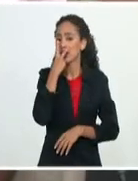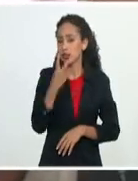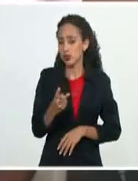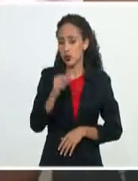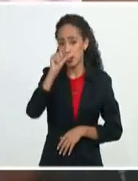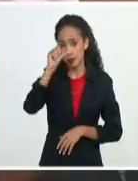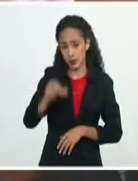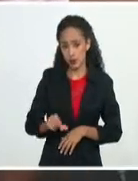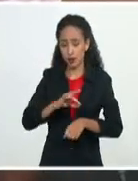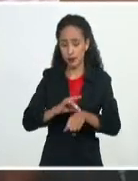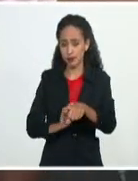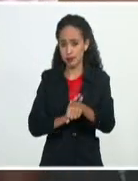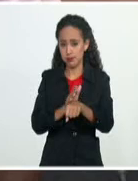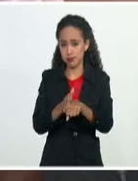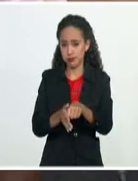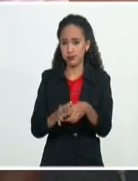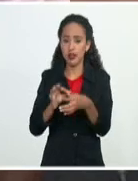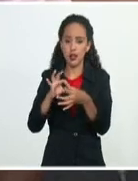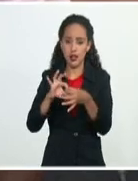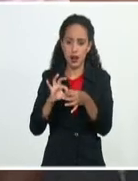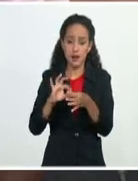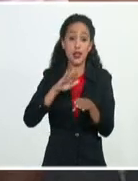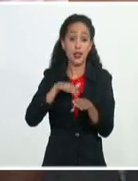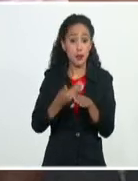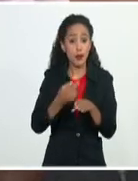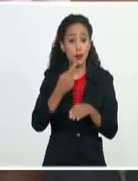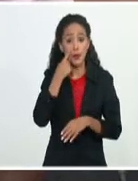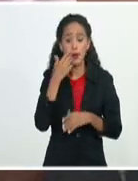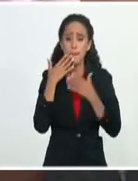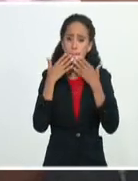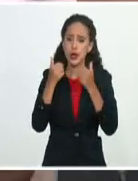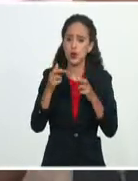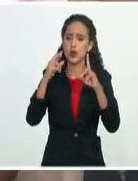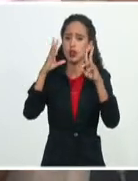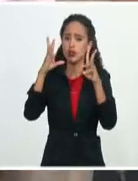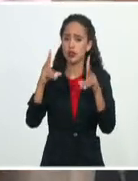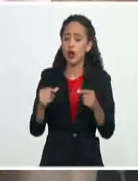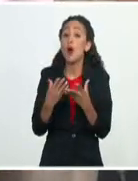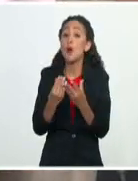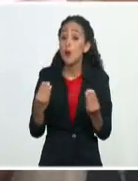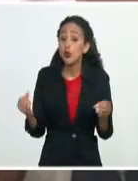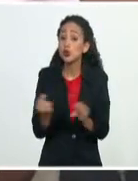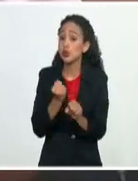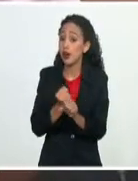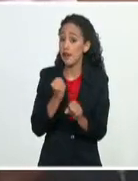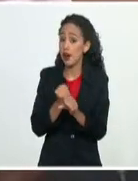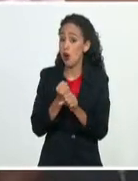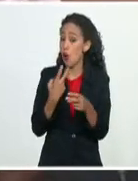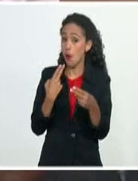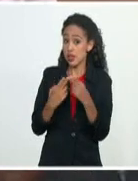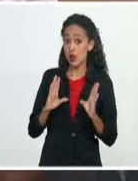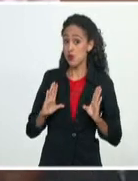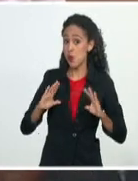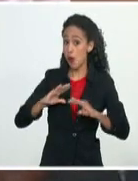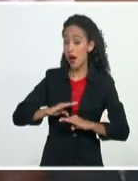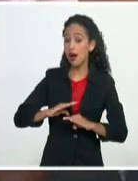al paciente grave que nos debe conducir a mejores resultados, pero hay mucho que trabajar, no podemos confiarnos, hay que seguir alertando